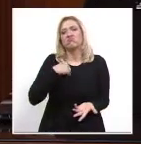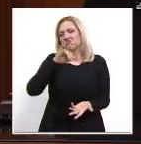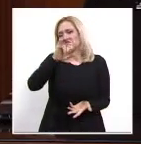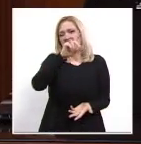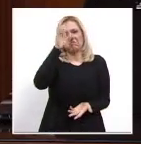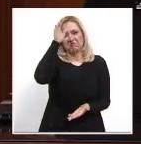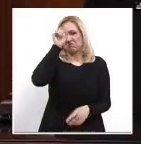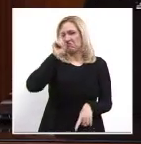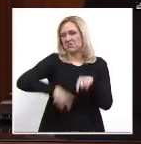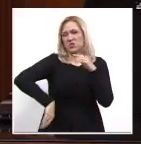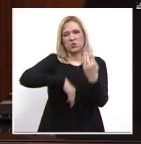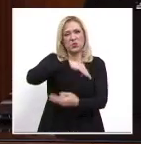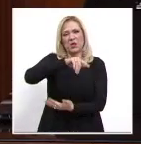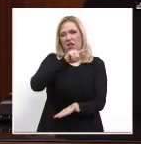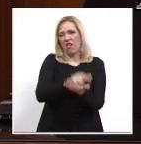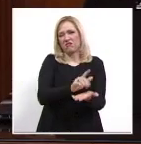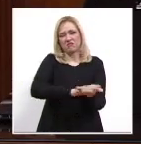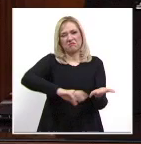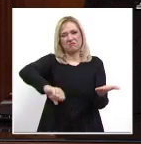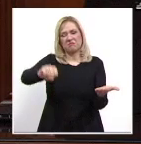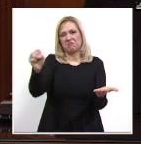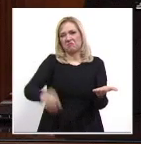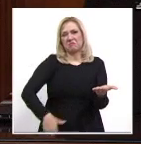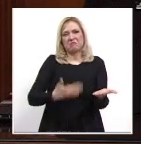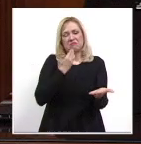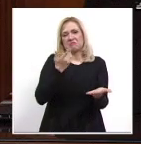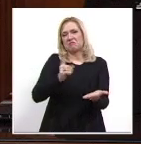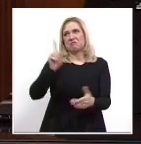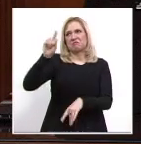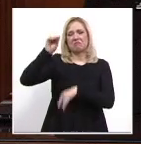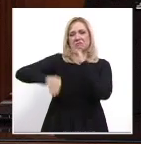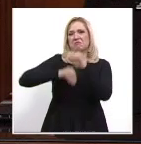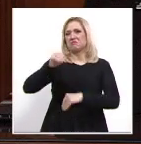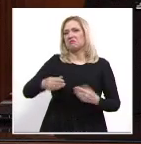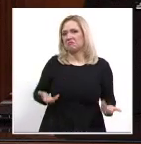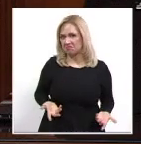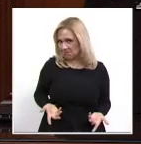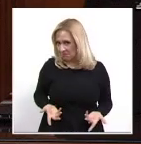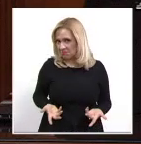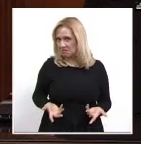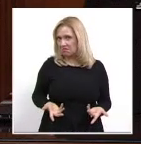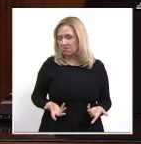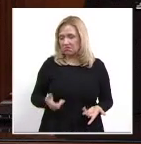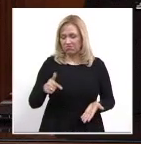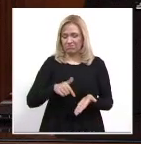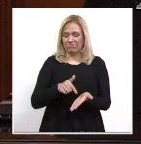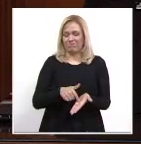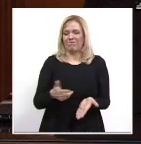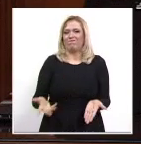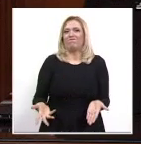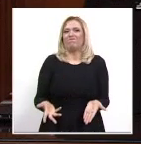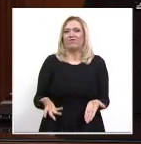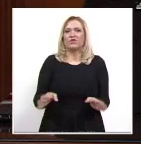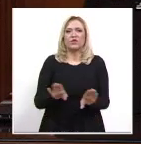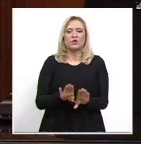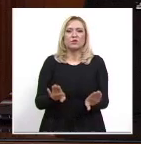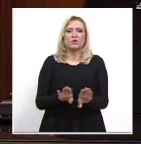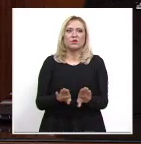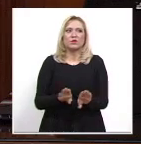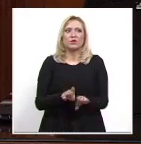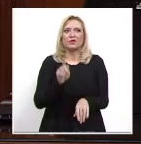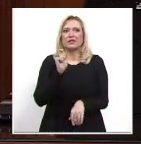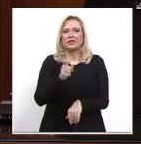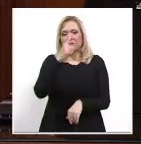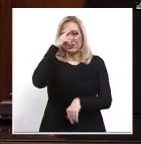la ley impugnada. Considero que esta ley es el marco jurídico particular en materia